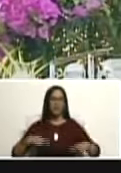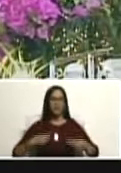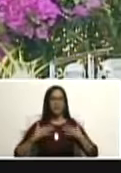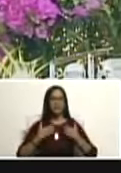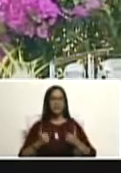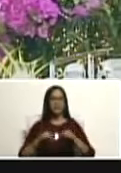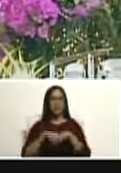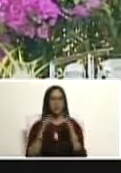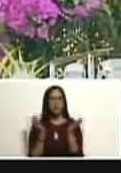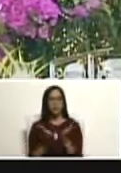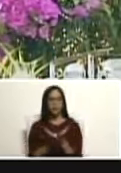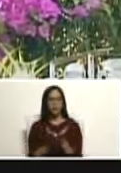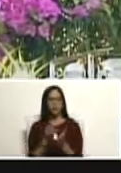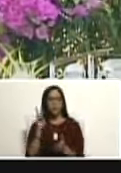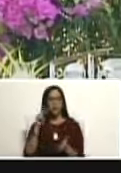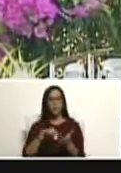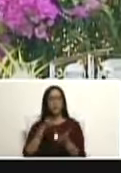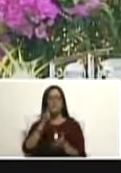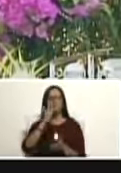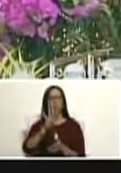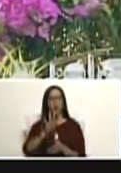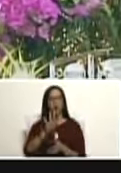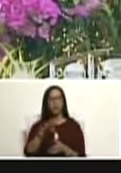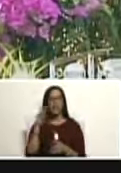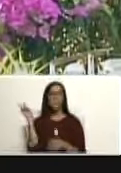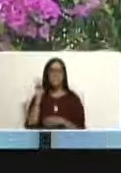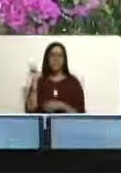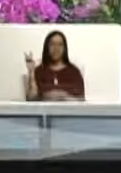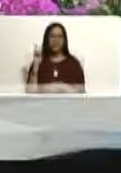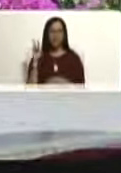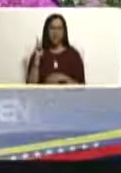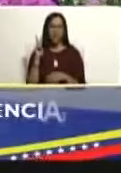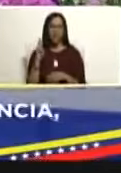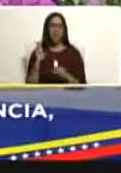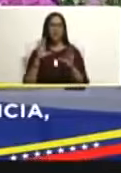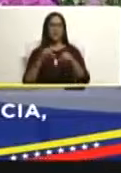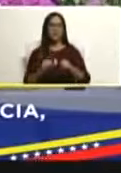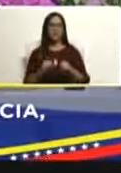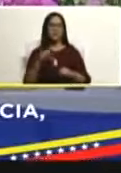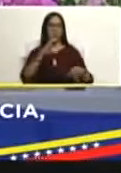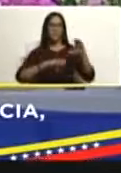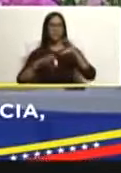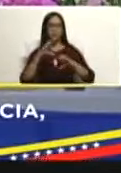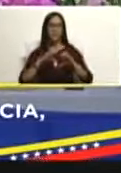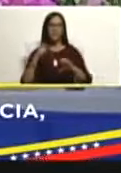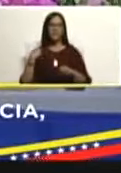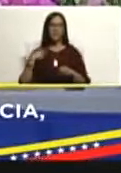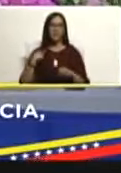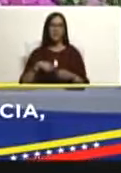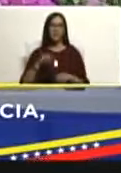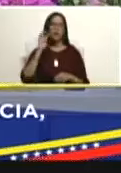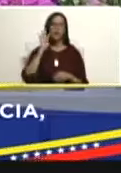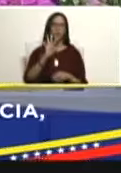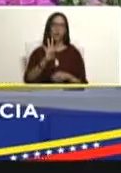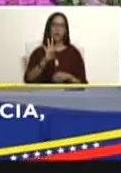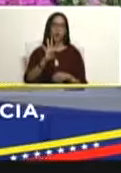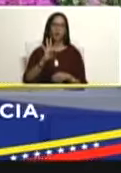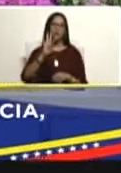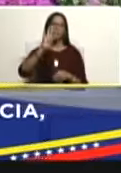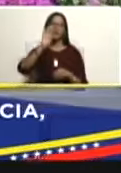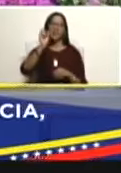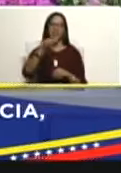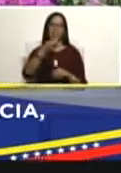al planeta. 2024, en Venezuela hemos confirmado científicamente que tenemos 4 grados centígrados